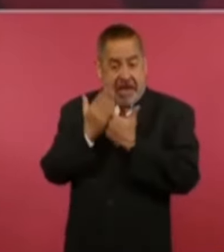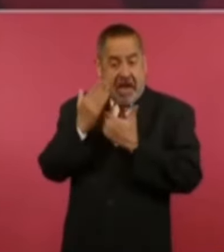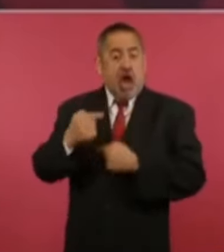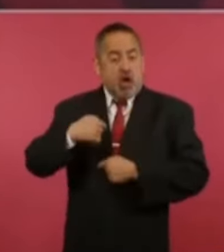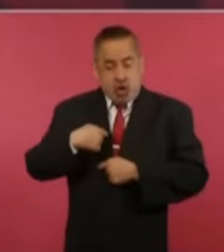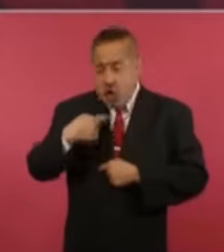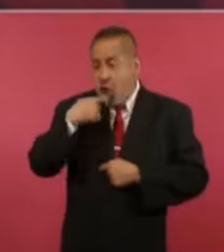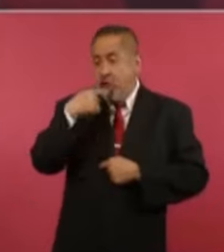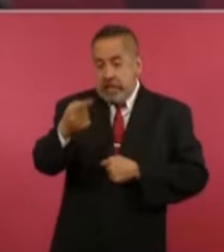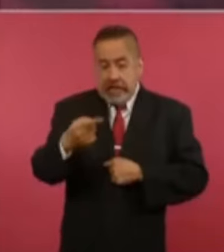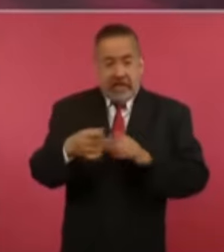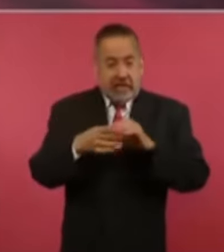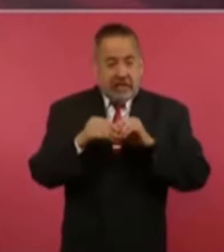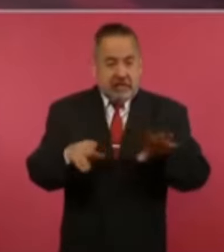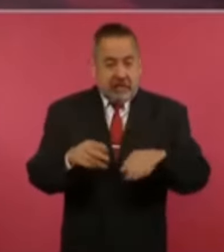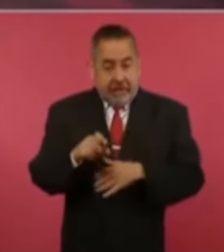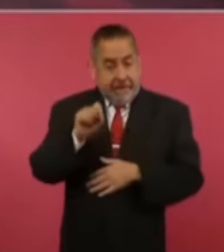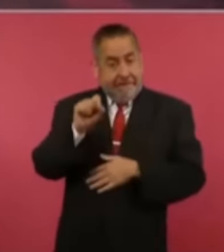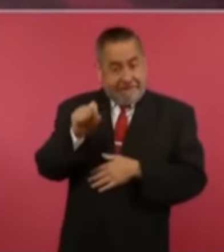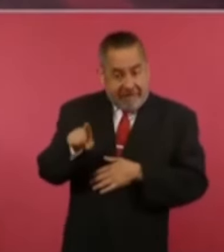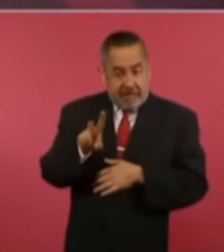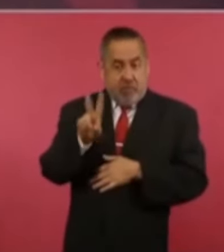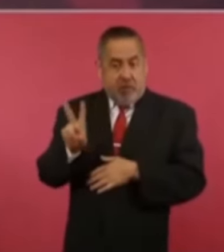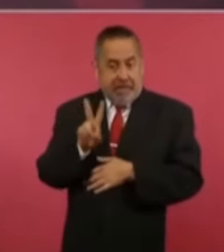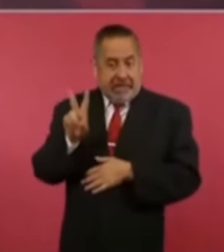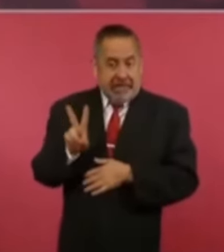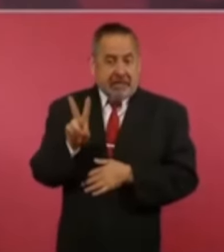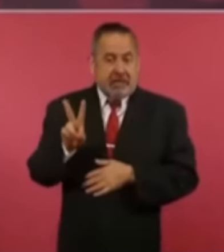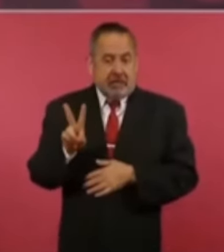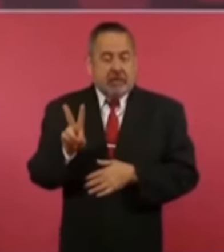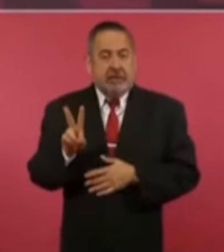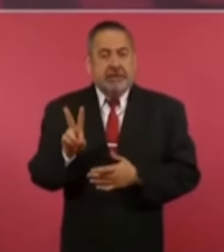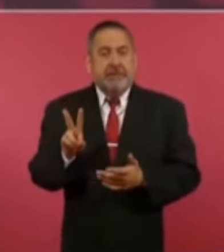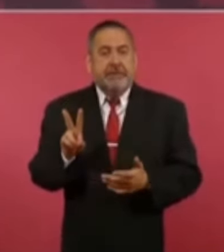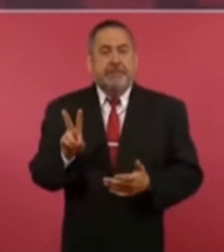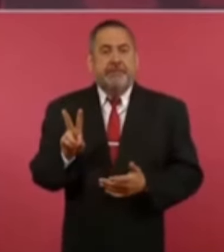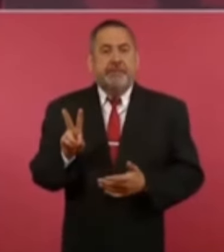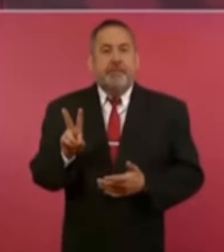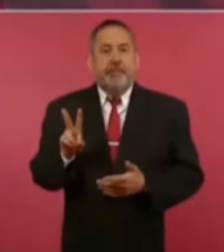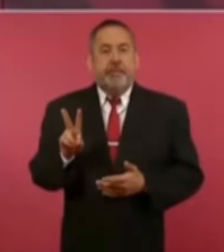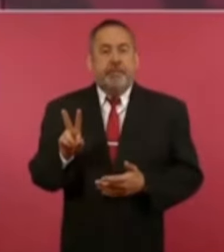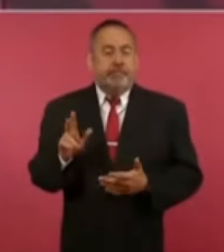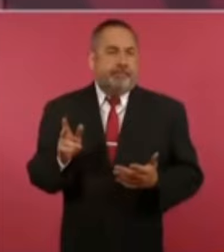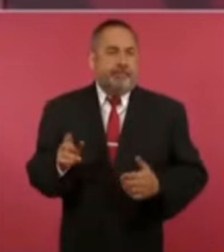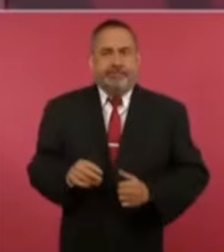Entonces, ese viernes, soy de la noche, es que